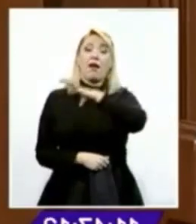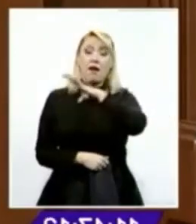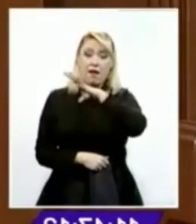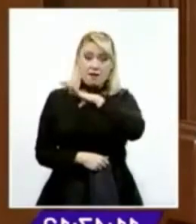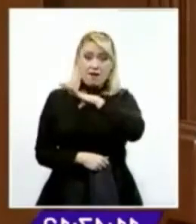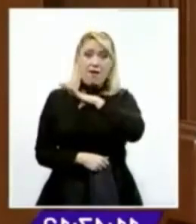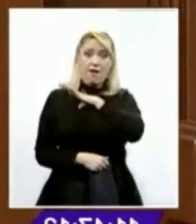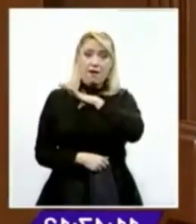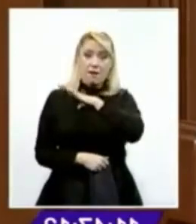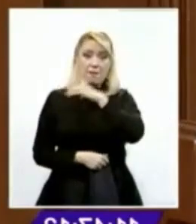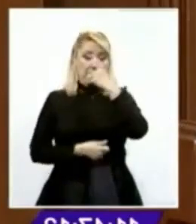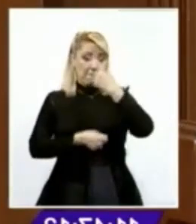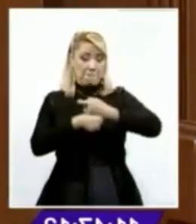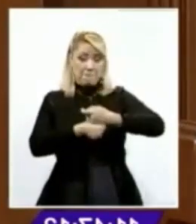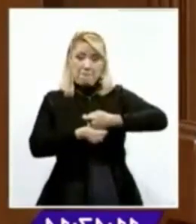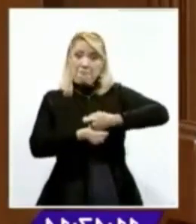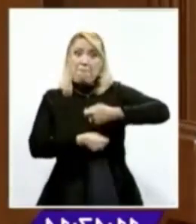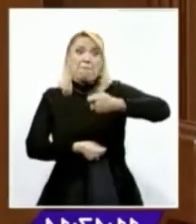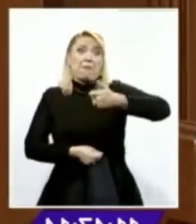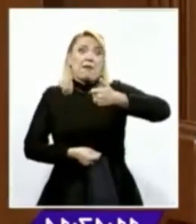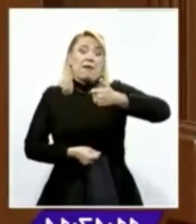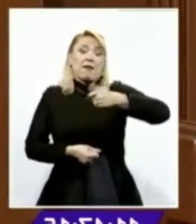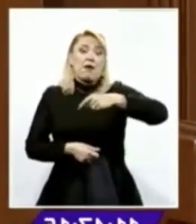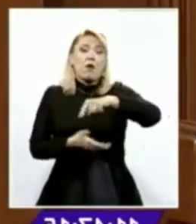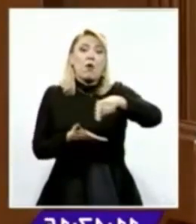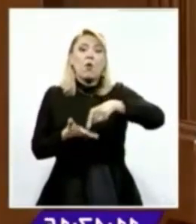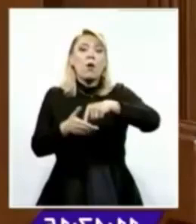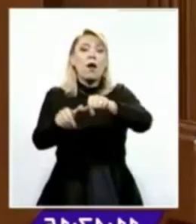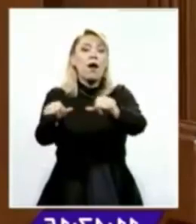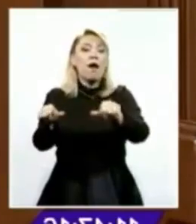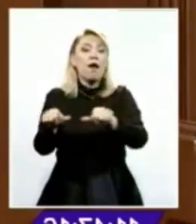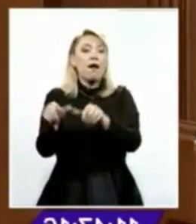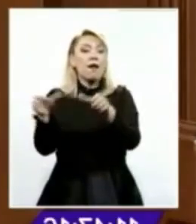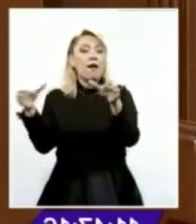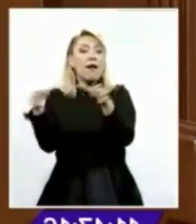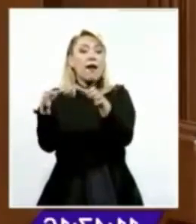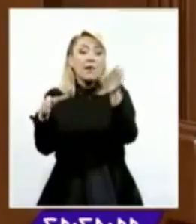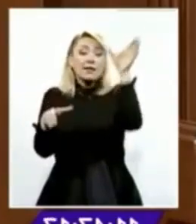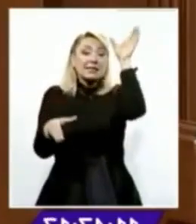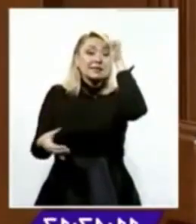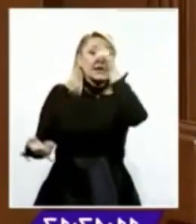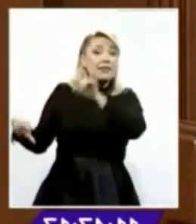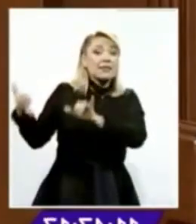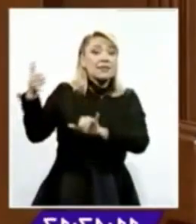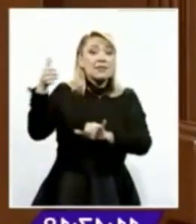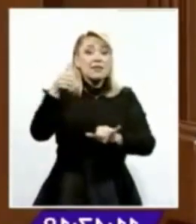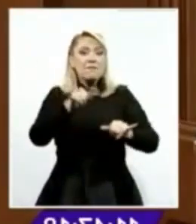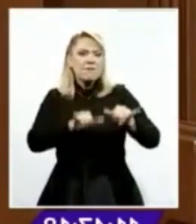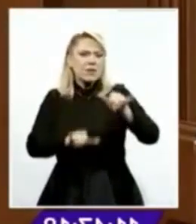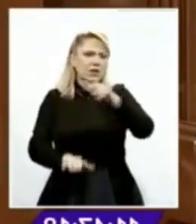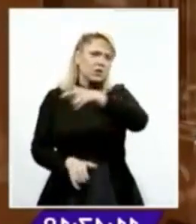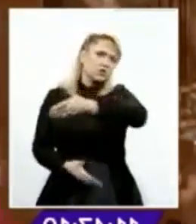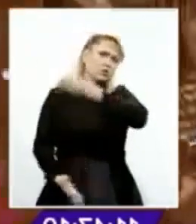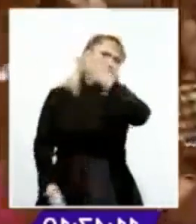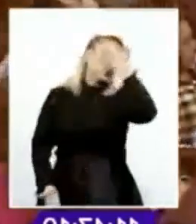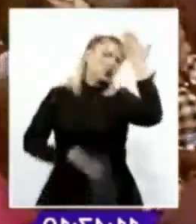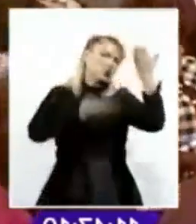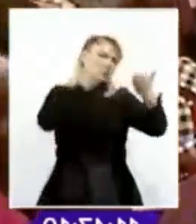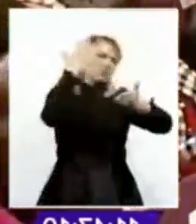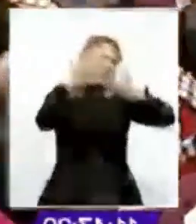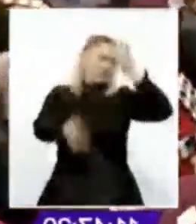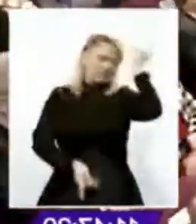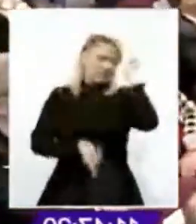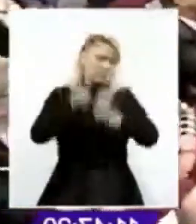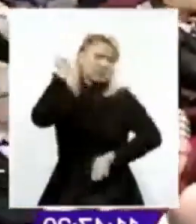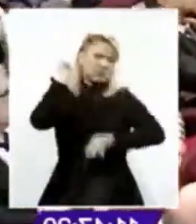la Suprema Corte un área integrada por científicos dedicados a